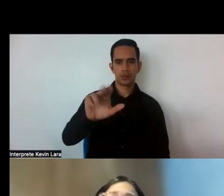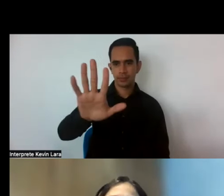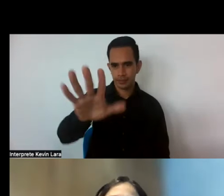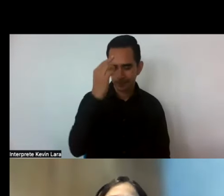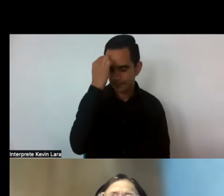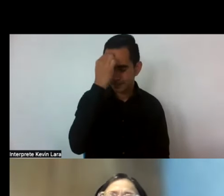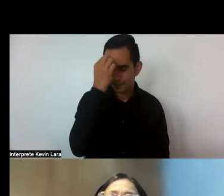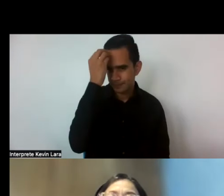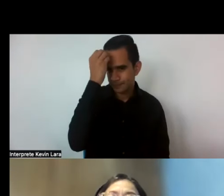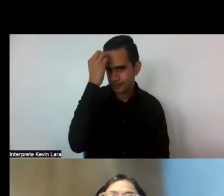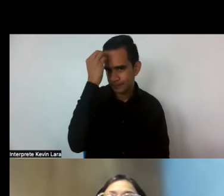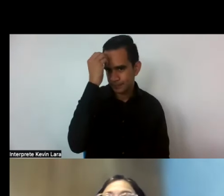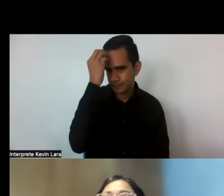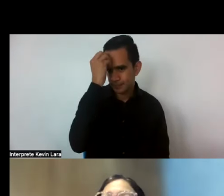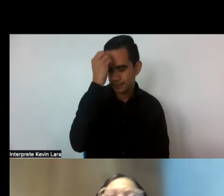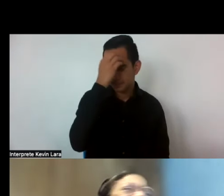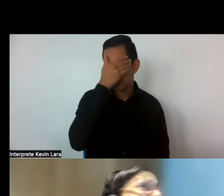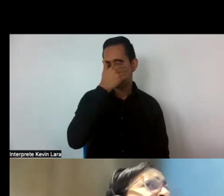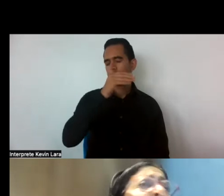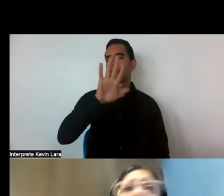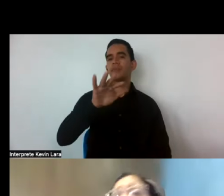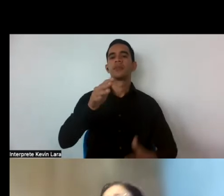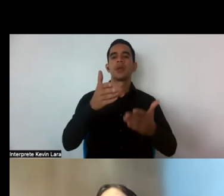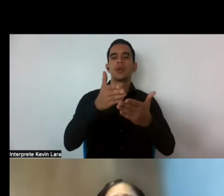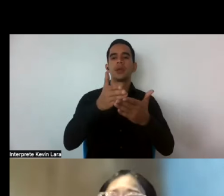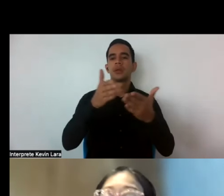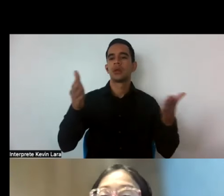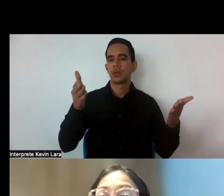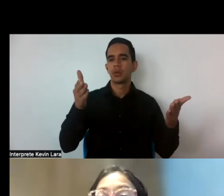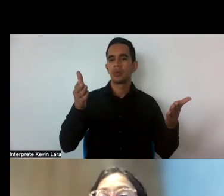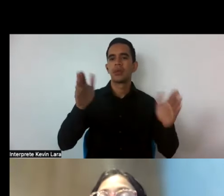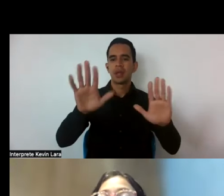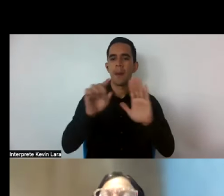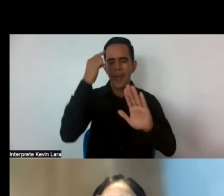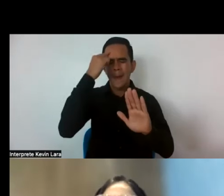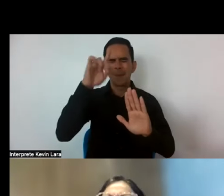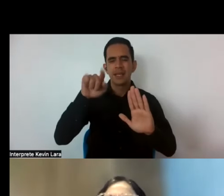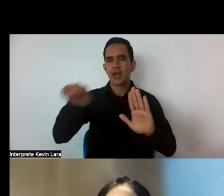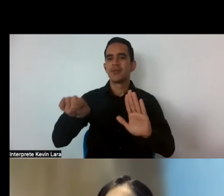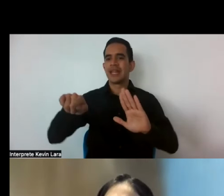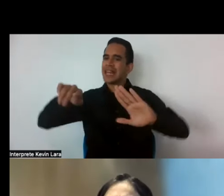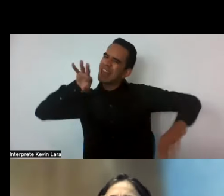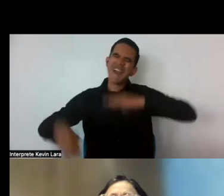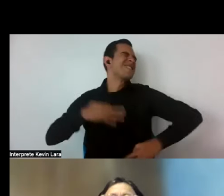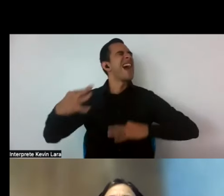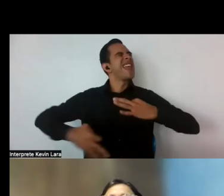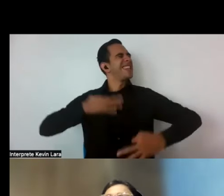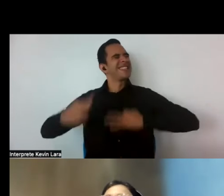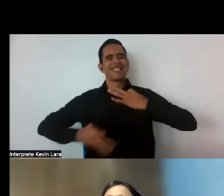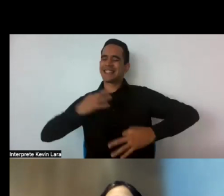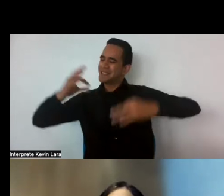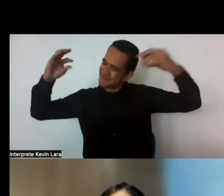momento en alguna situación en la cual ustedes hayan estado mega felices y hayan tratado